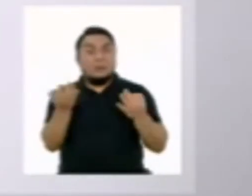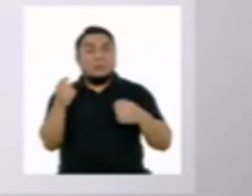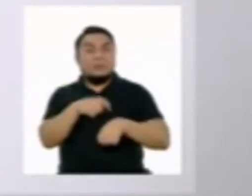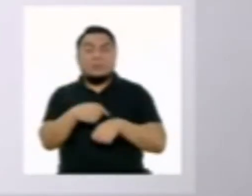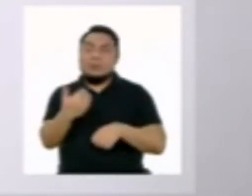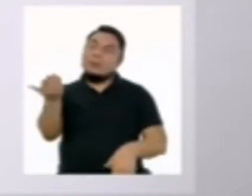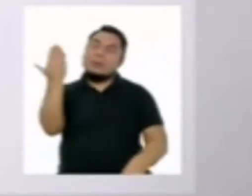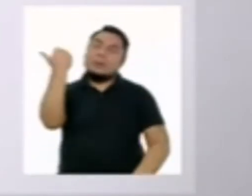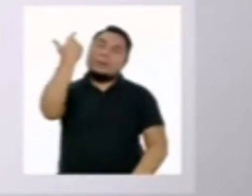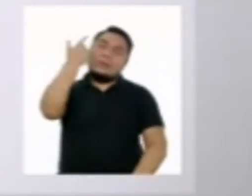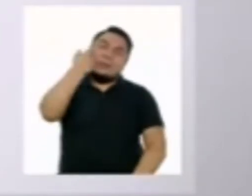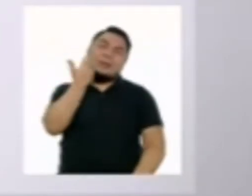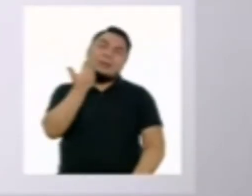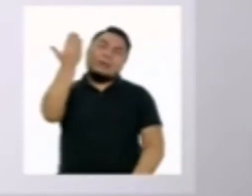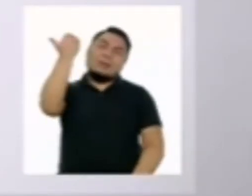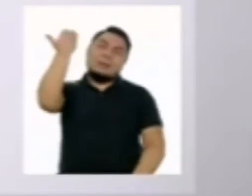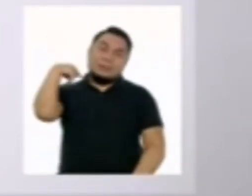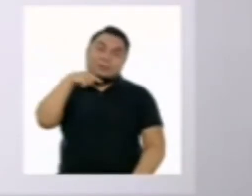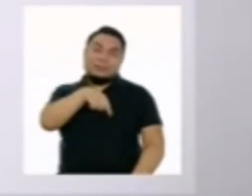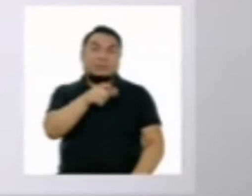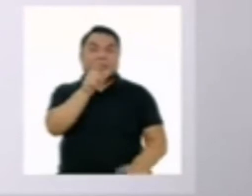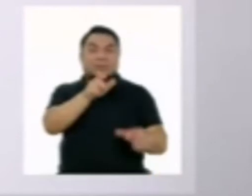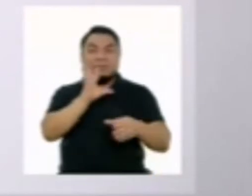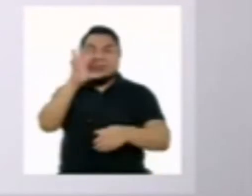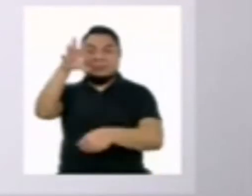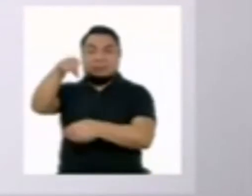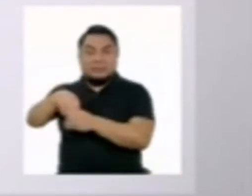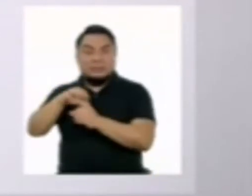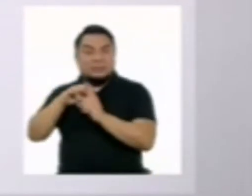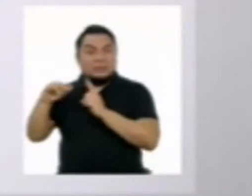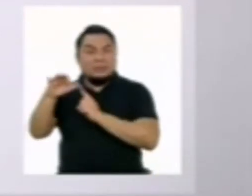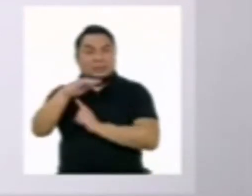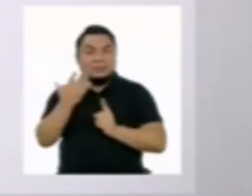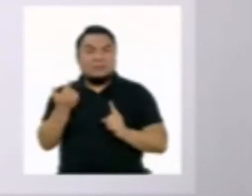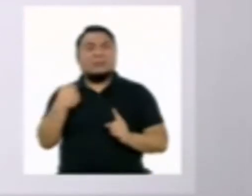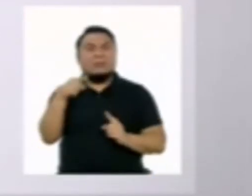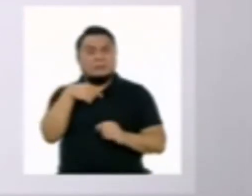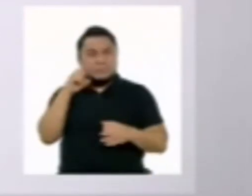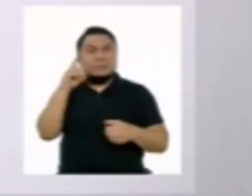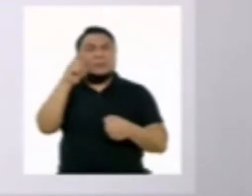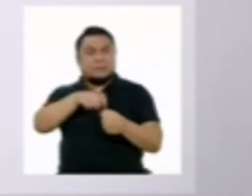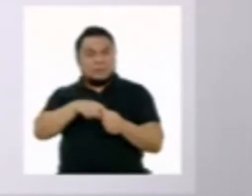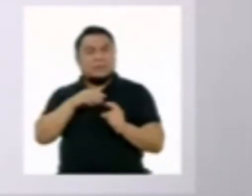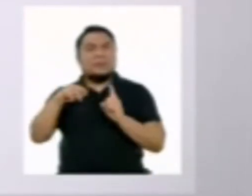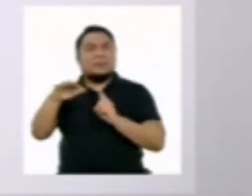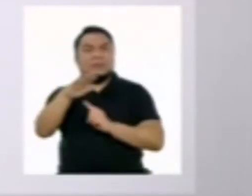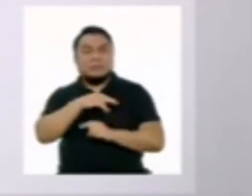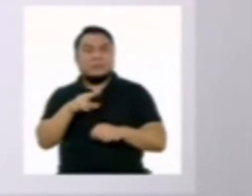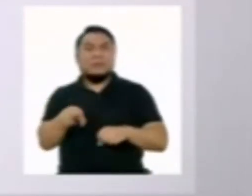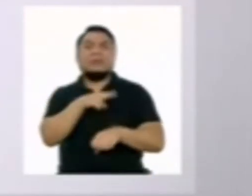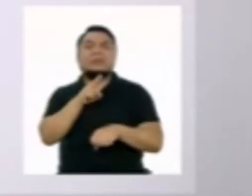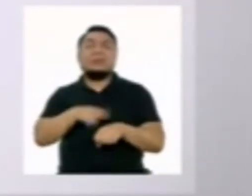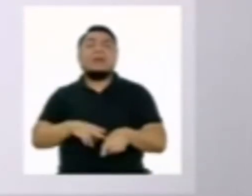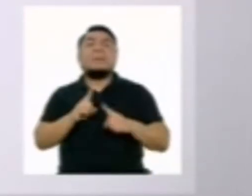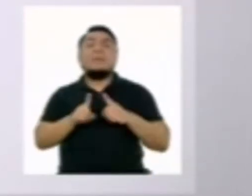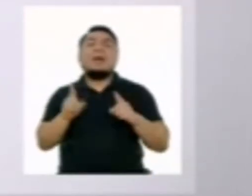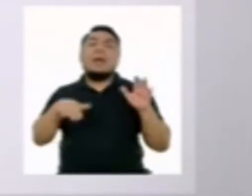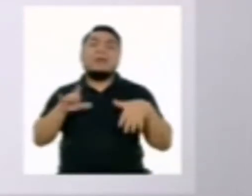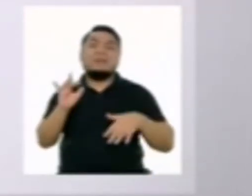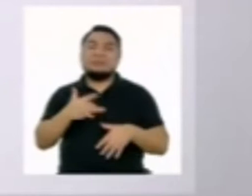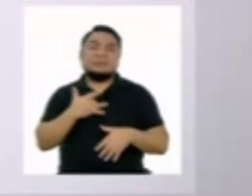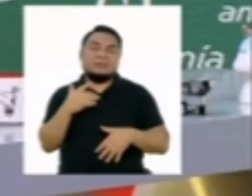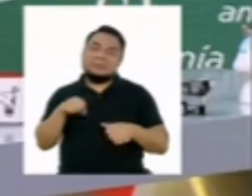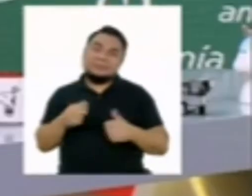nuestros antepasados se sentían parte de ella. De hecho, aún somos parte de la naturaleza, aunque a veces no lo sintamos